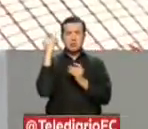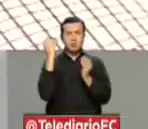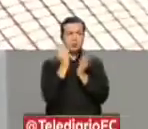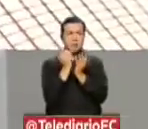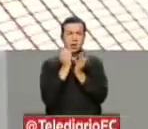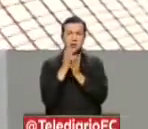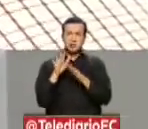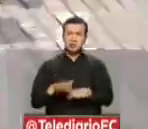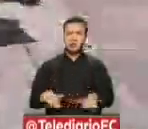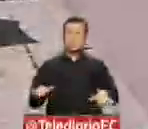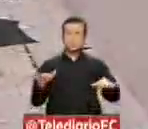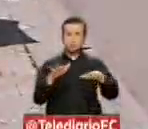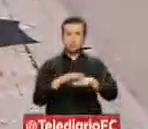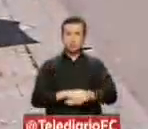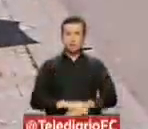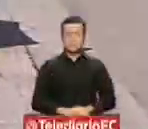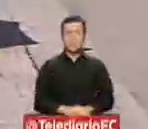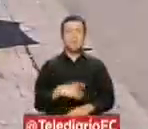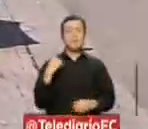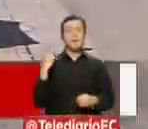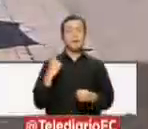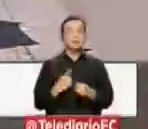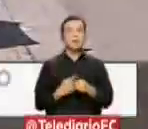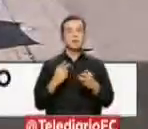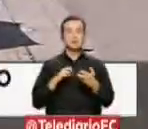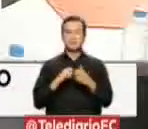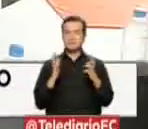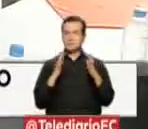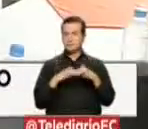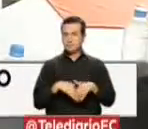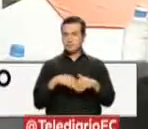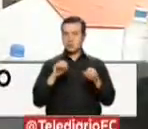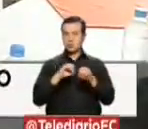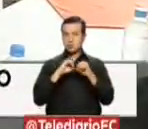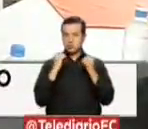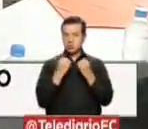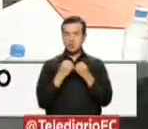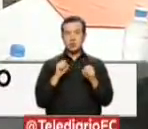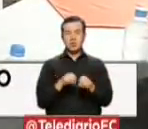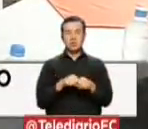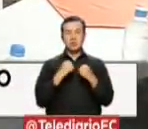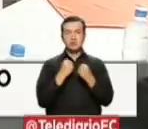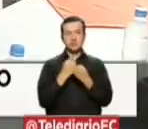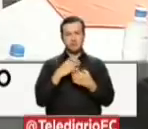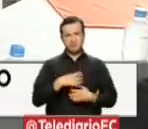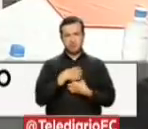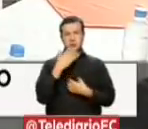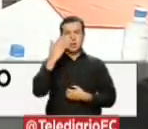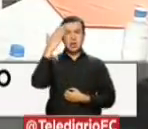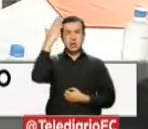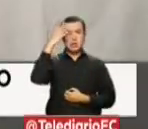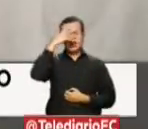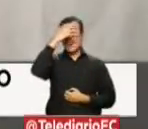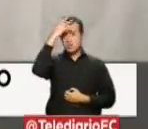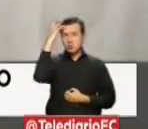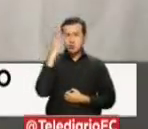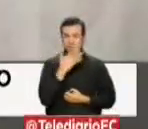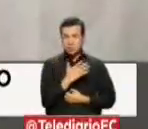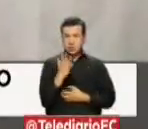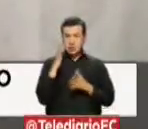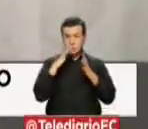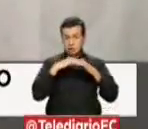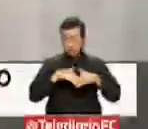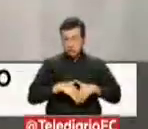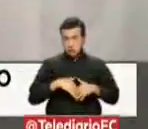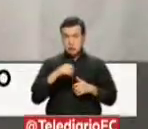la capital. Quito está en crisis, según las organizaciones sociales que reclaman al alcalde Rodas. Una crisis